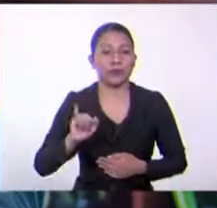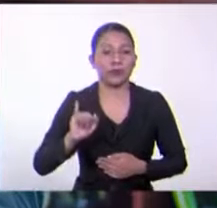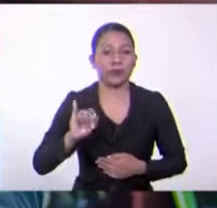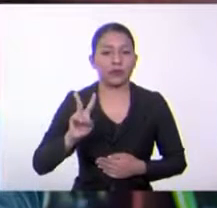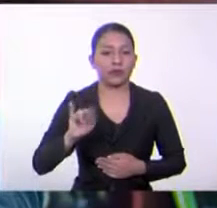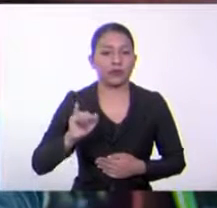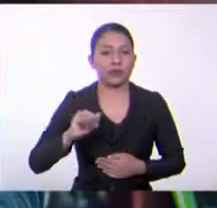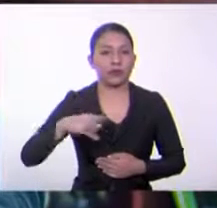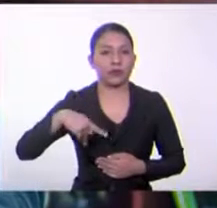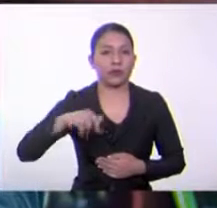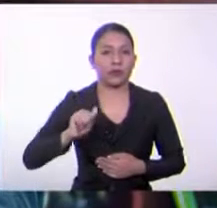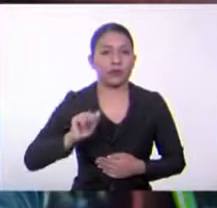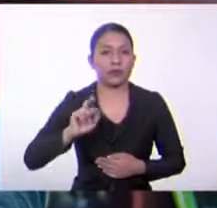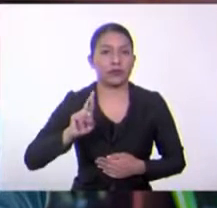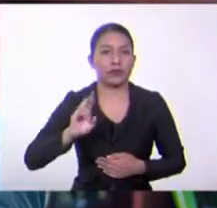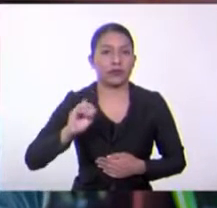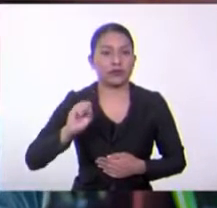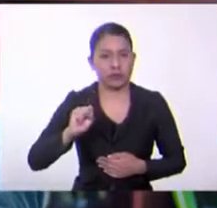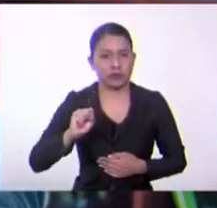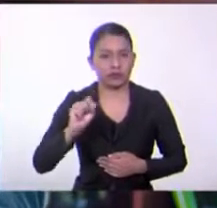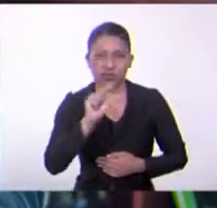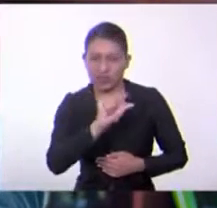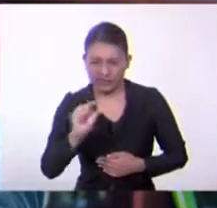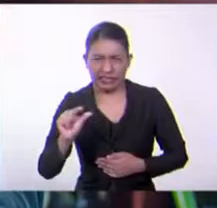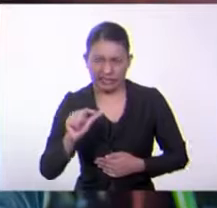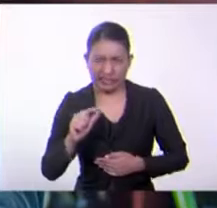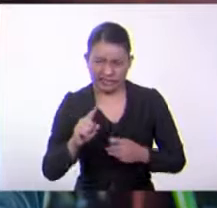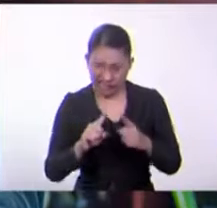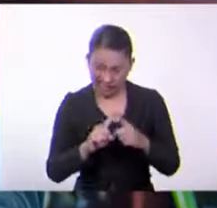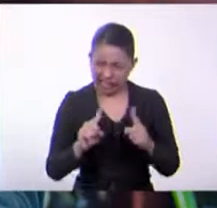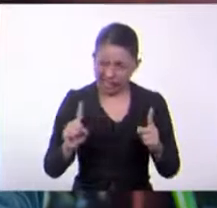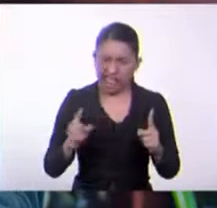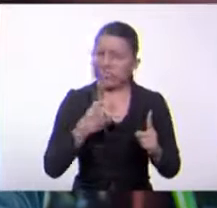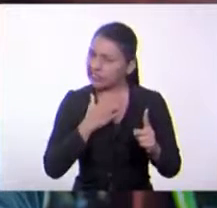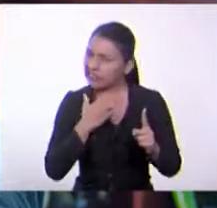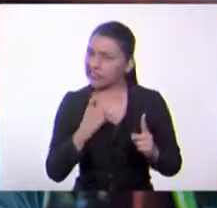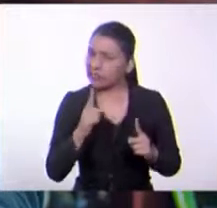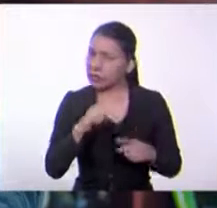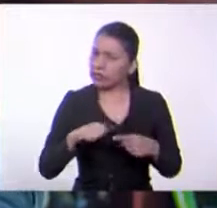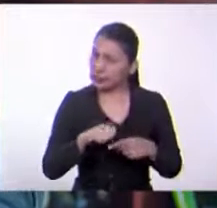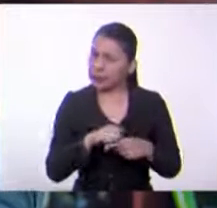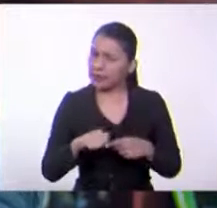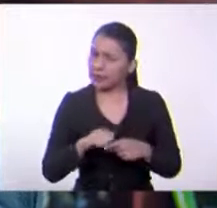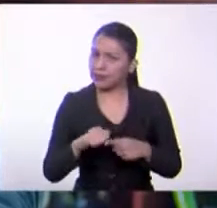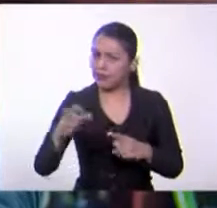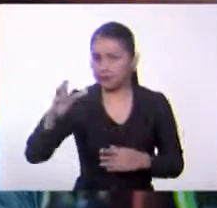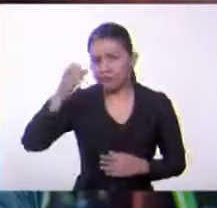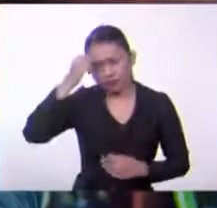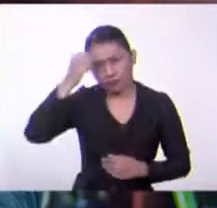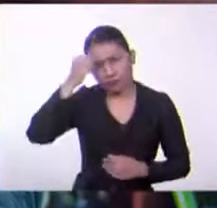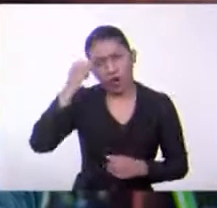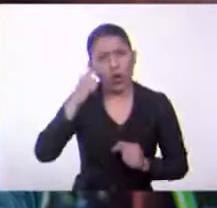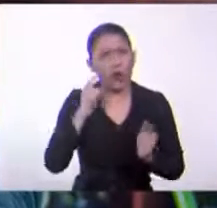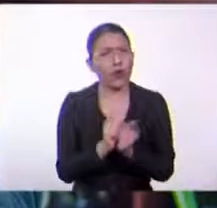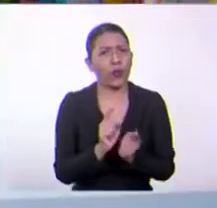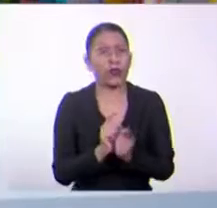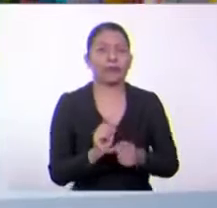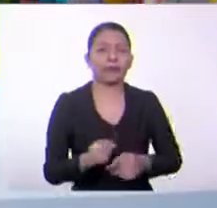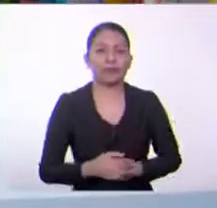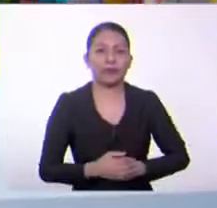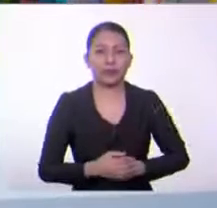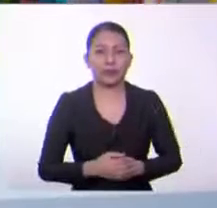ovovivíparos. El nombre es un poco largo y complicado, pero con la práctica lo irás conociendo mejor.